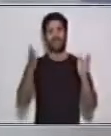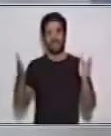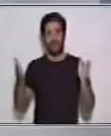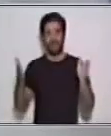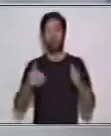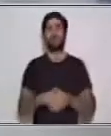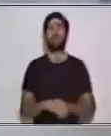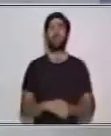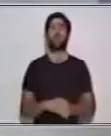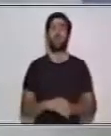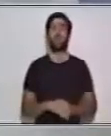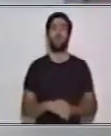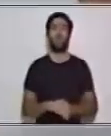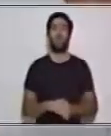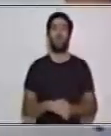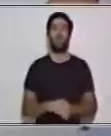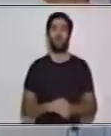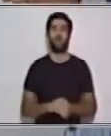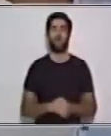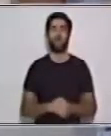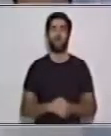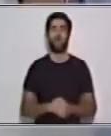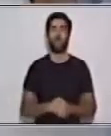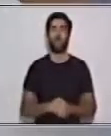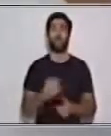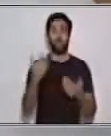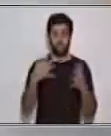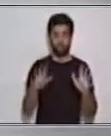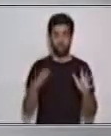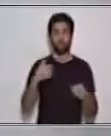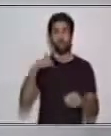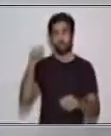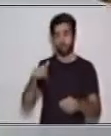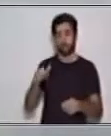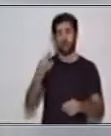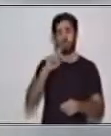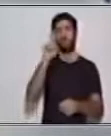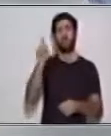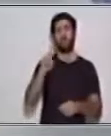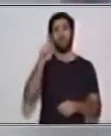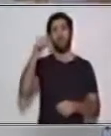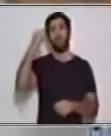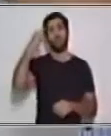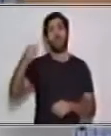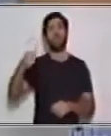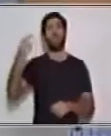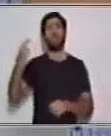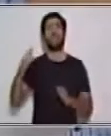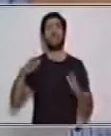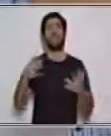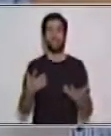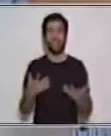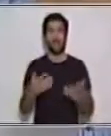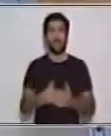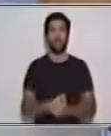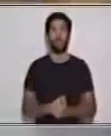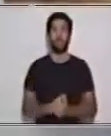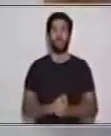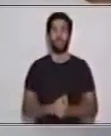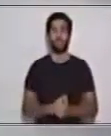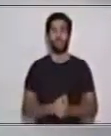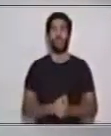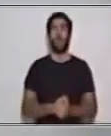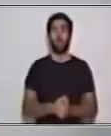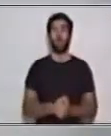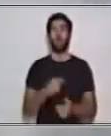el máximo de tiempo de ejercicio que hizo en la semana. Si ahora te pregunto, ¿qué día esta persona